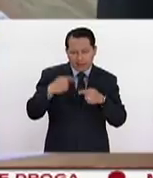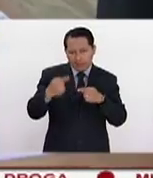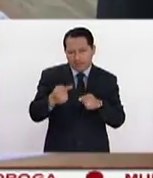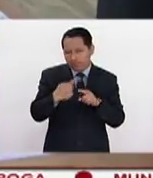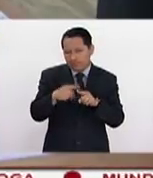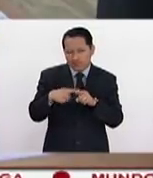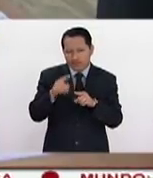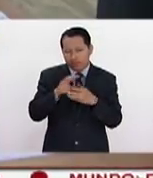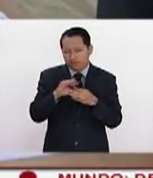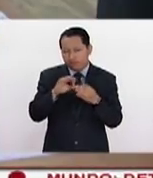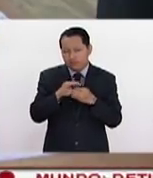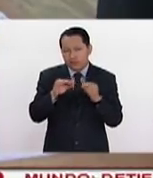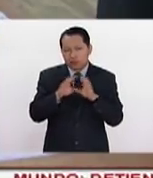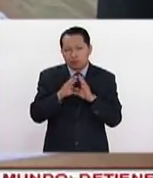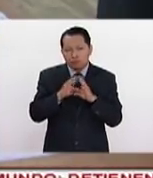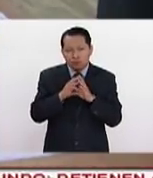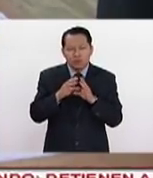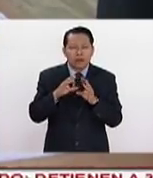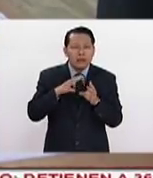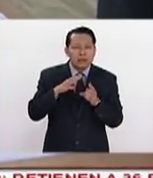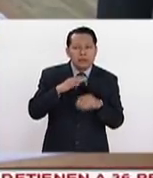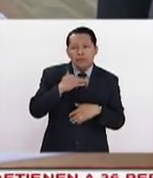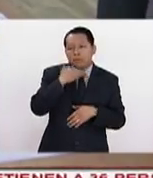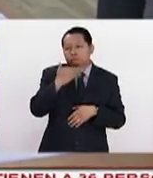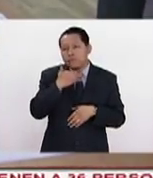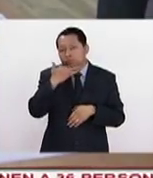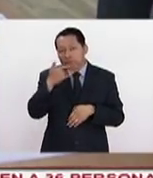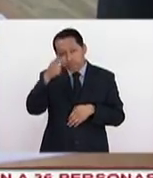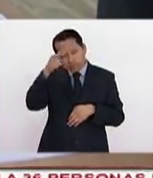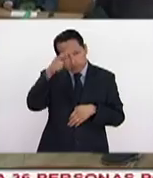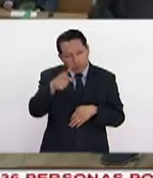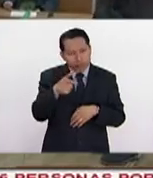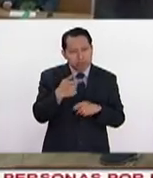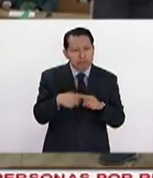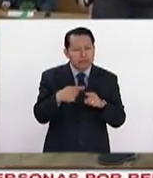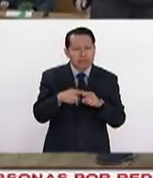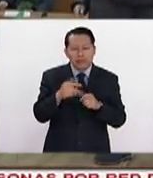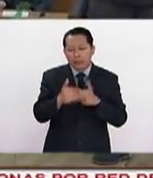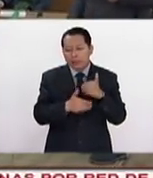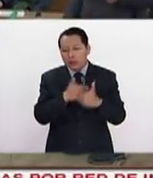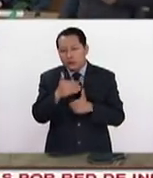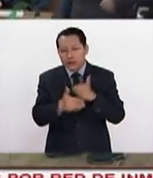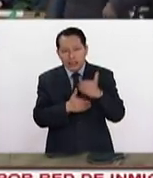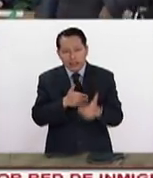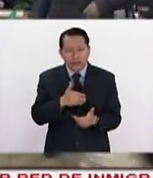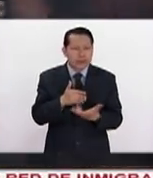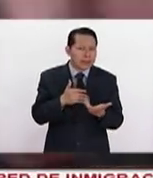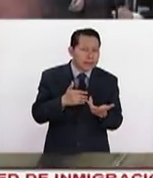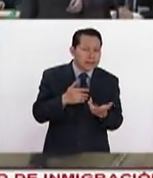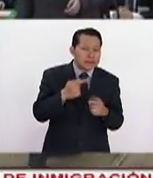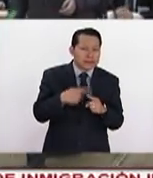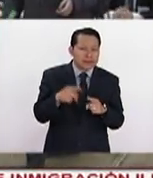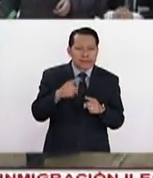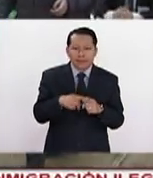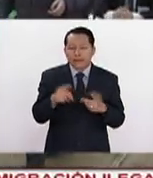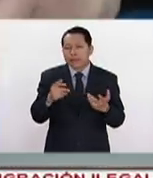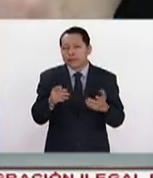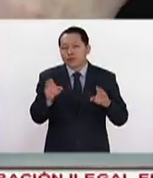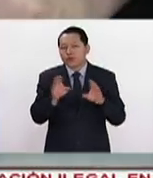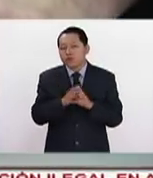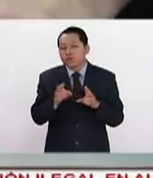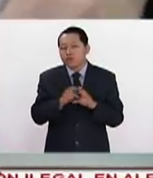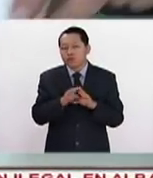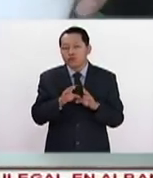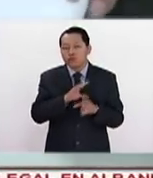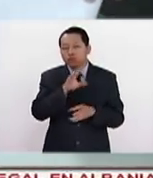han señalado las irregularidades, ¿no? la opacidad en el proceso, que fue un proceso